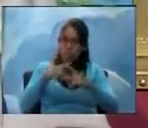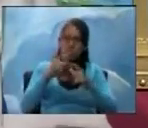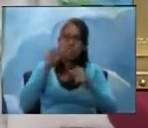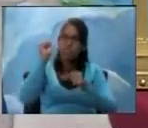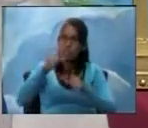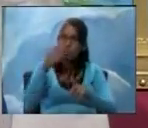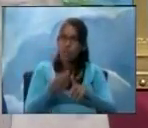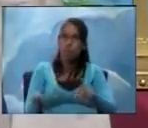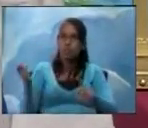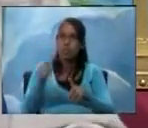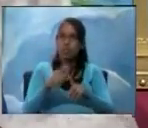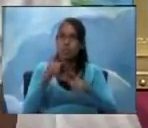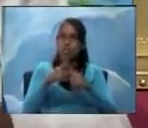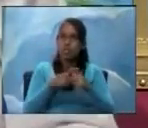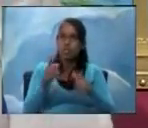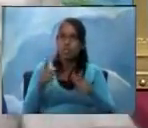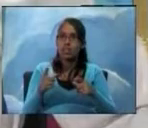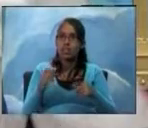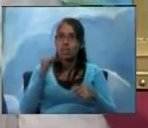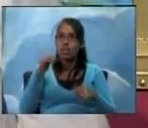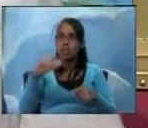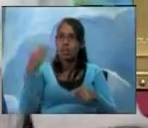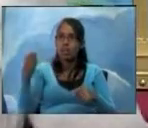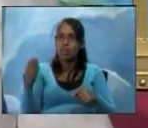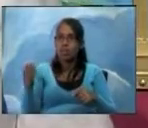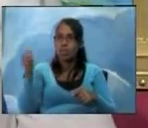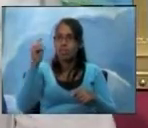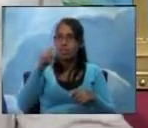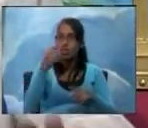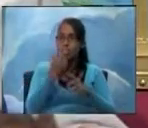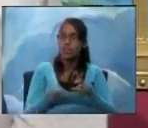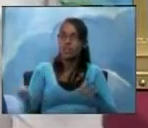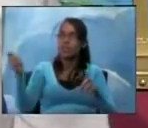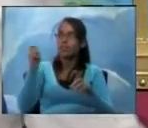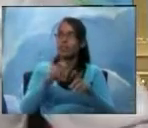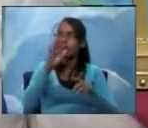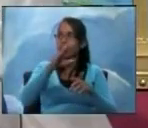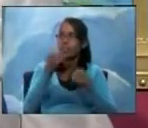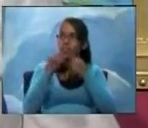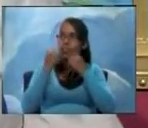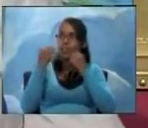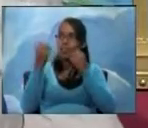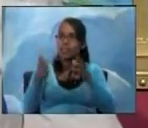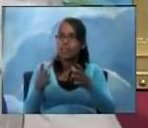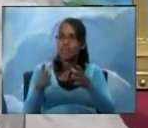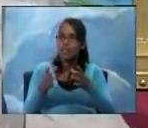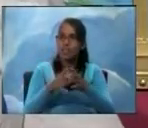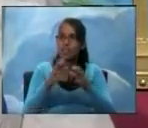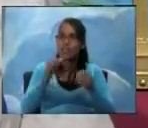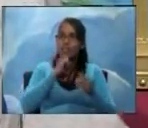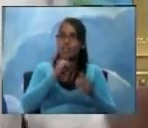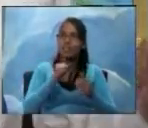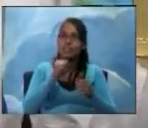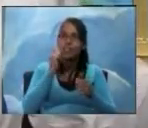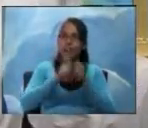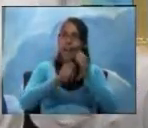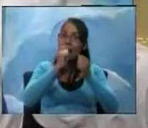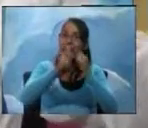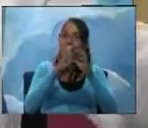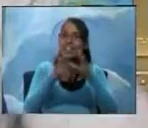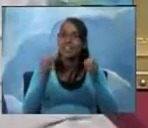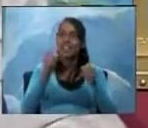dar. Entonces resulta que cuando usted hasta agarró el palo y todo, estaba contando. La charrasca. La